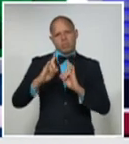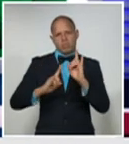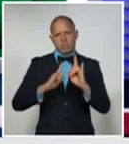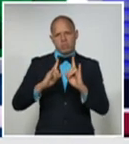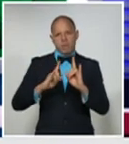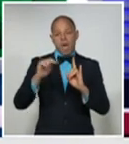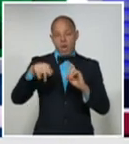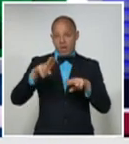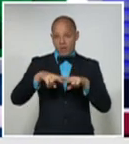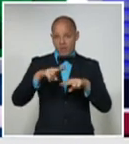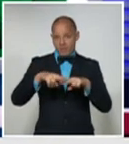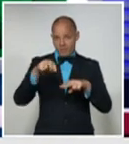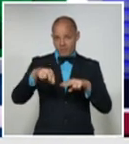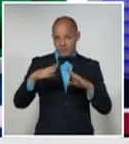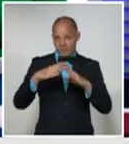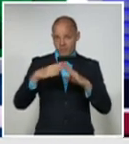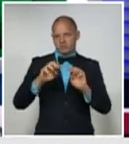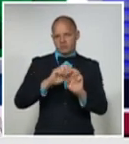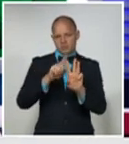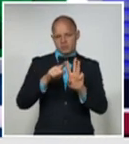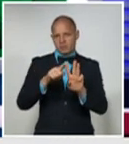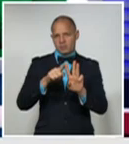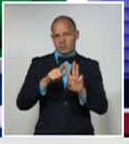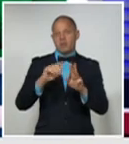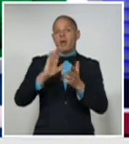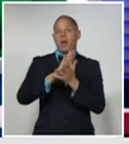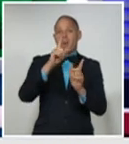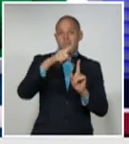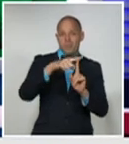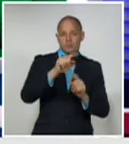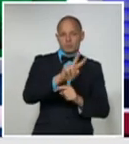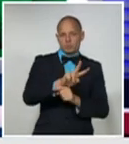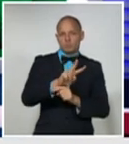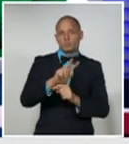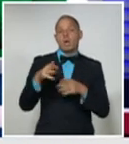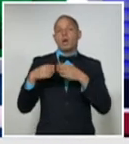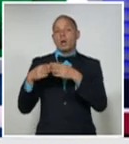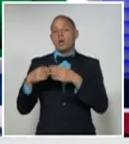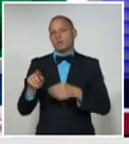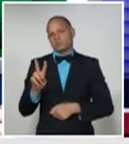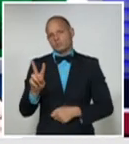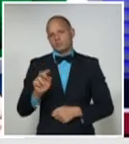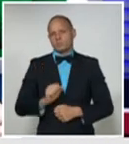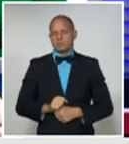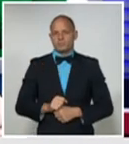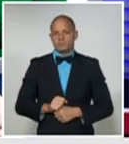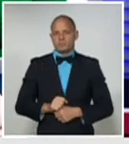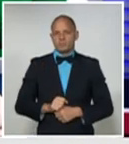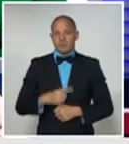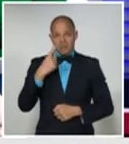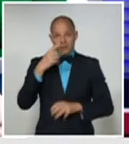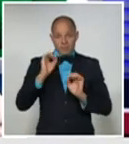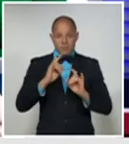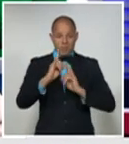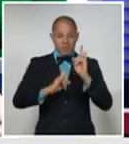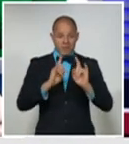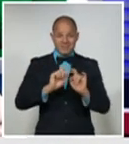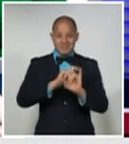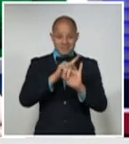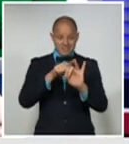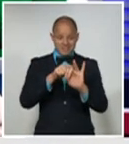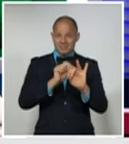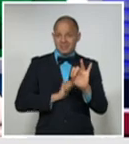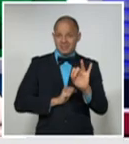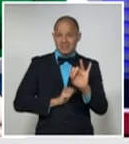3, de Matanzas y Granma 2 de cada uno. Y de estos 7 lactantes, 5